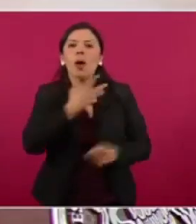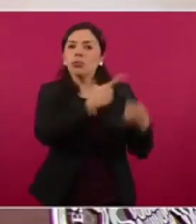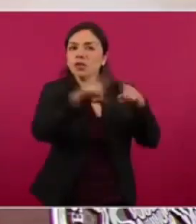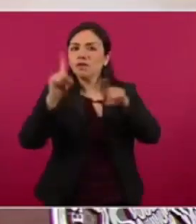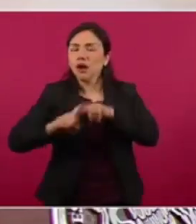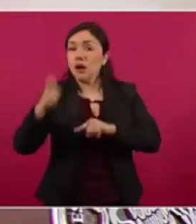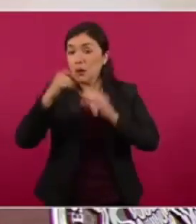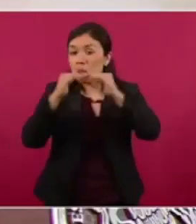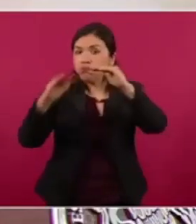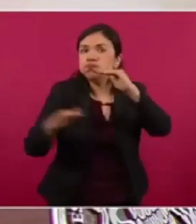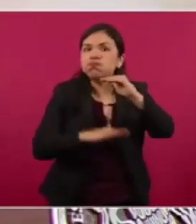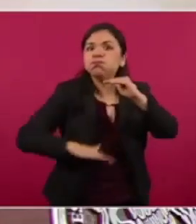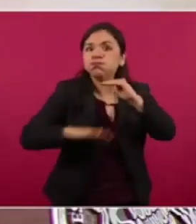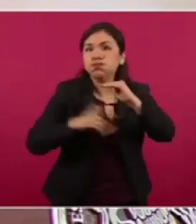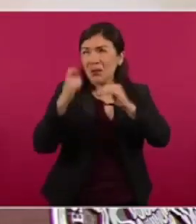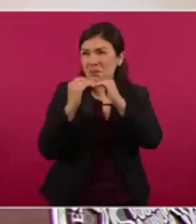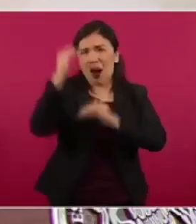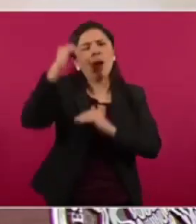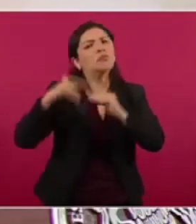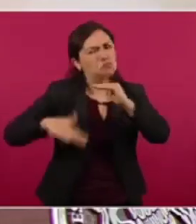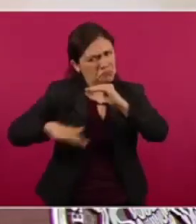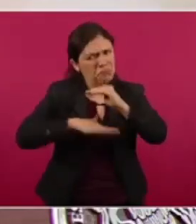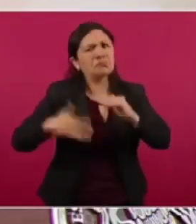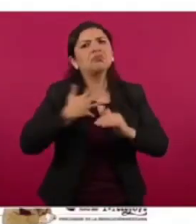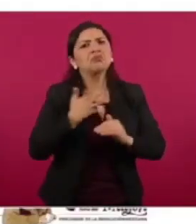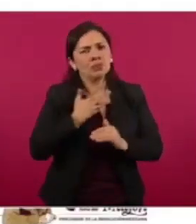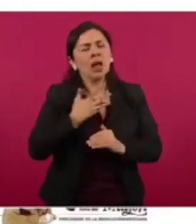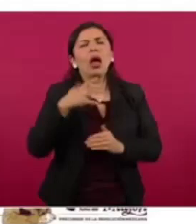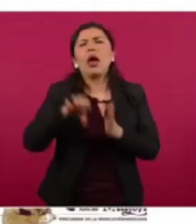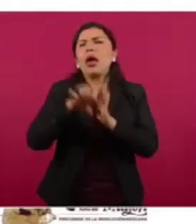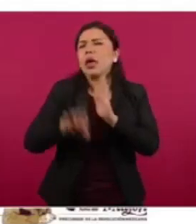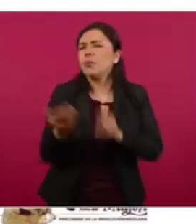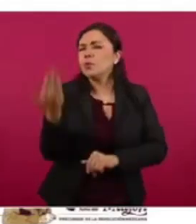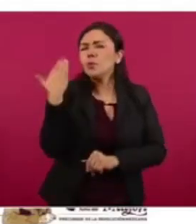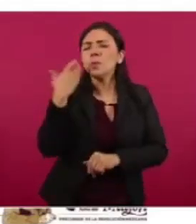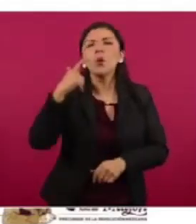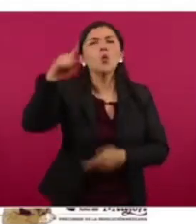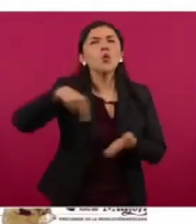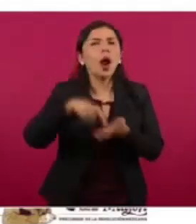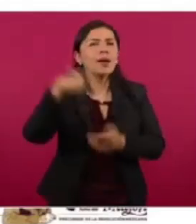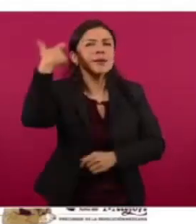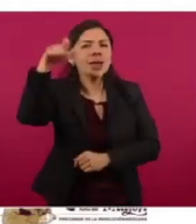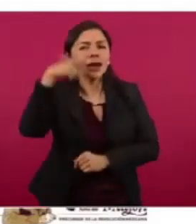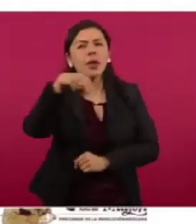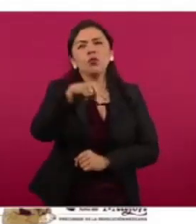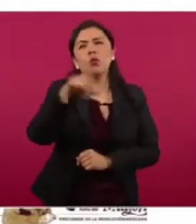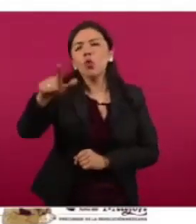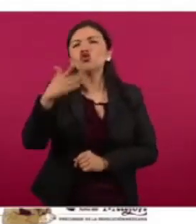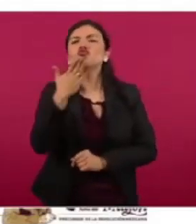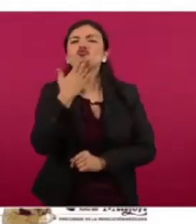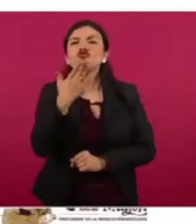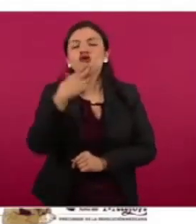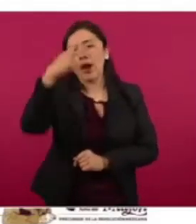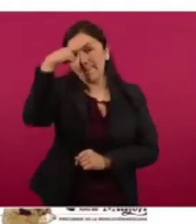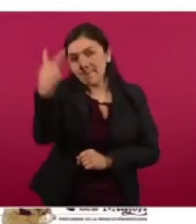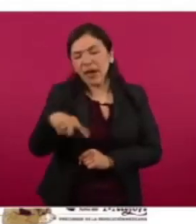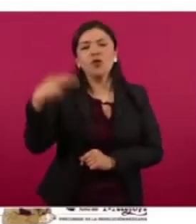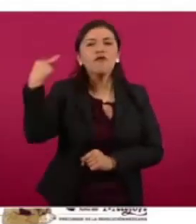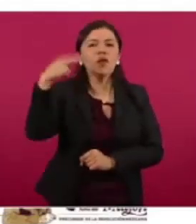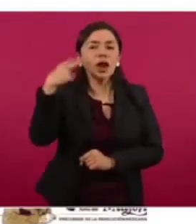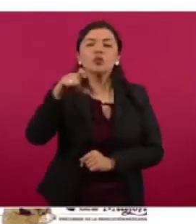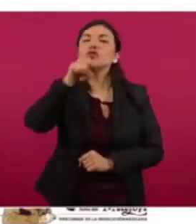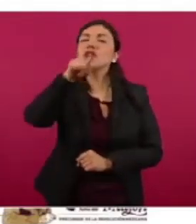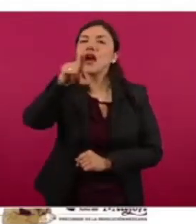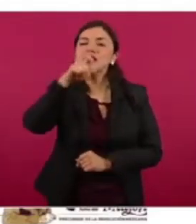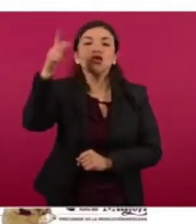del precio máximo. Encontramos ejemplos esta semana pasada en Querétaro, Nuevo León, Sonora, México, Veracruz, Jalisco,